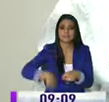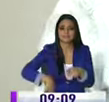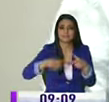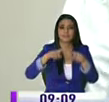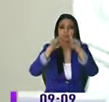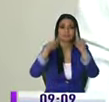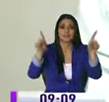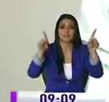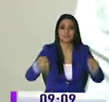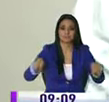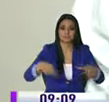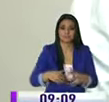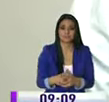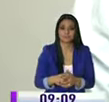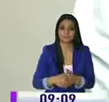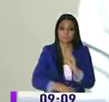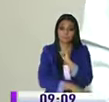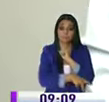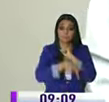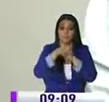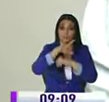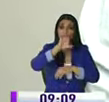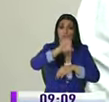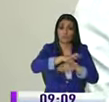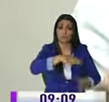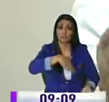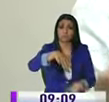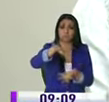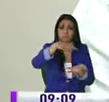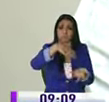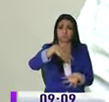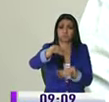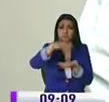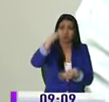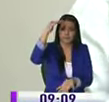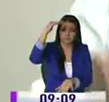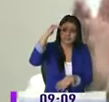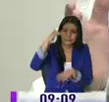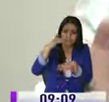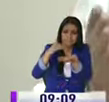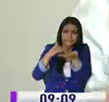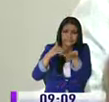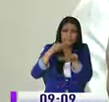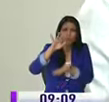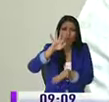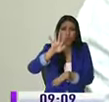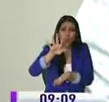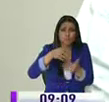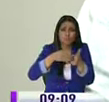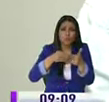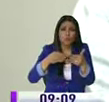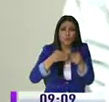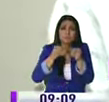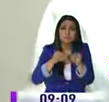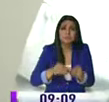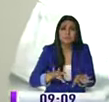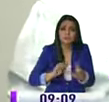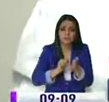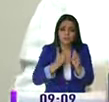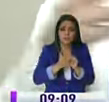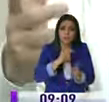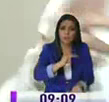petroecuador venían entregando su crudo con un diferencial con un castigo de 4 casi 4 dólares por barril